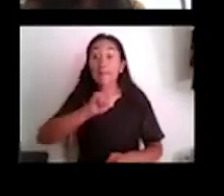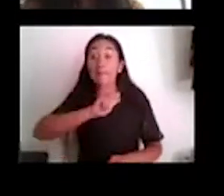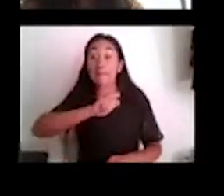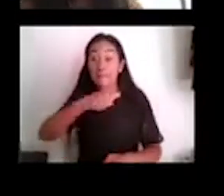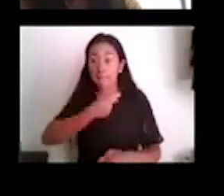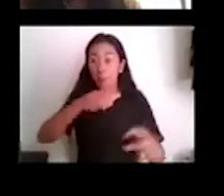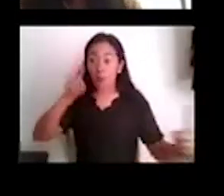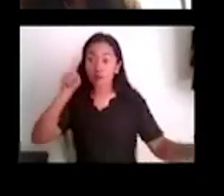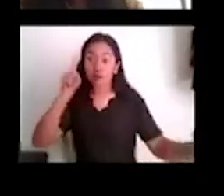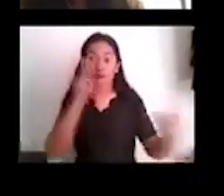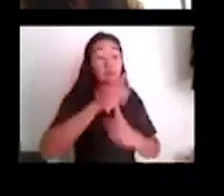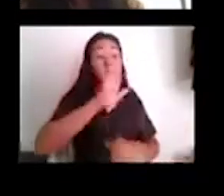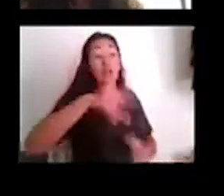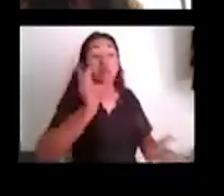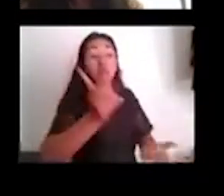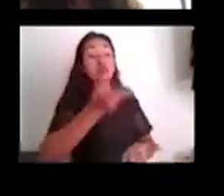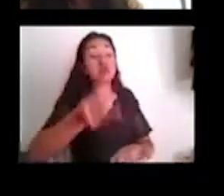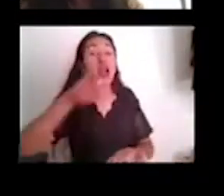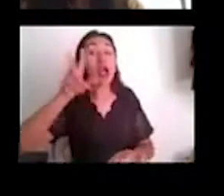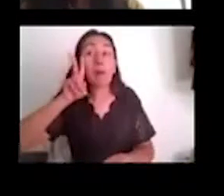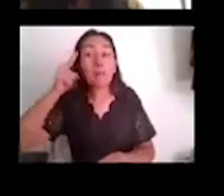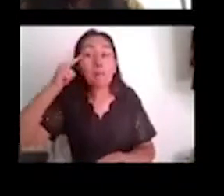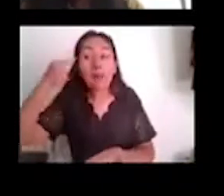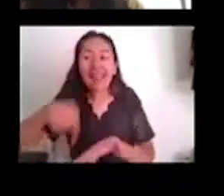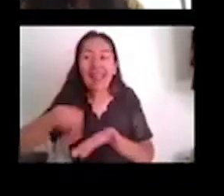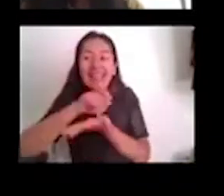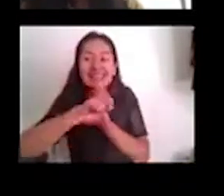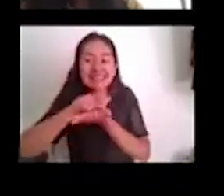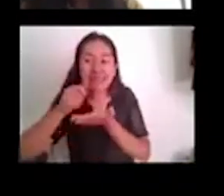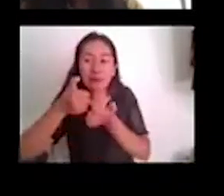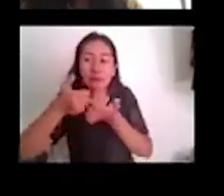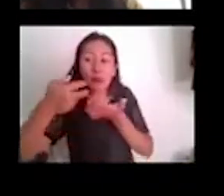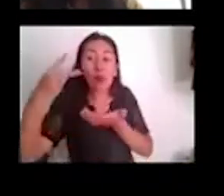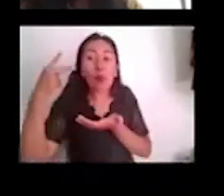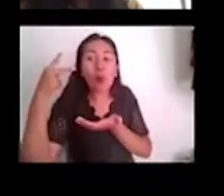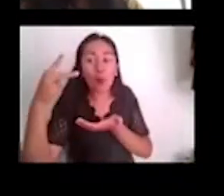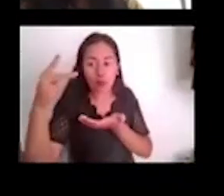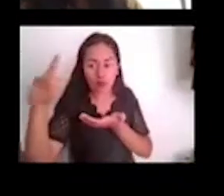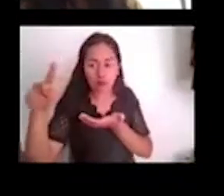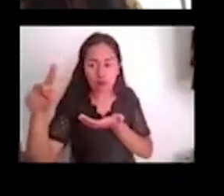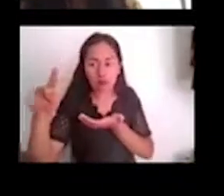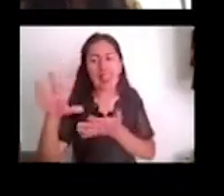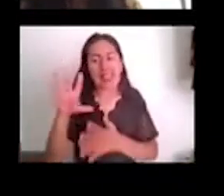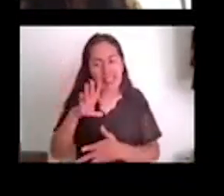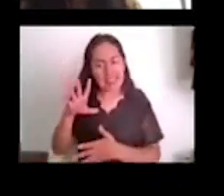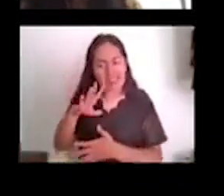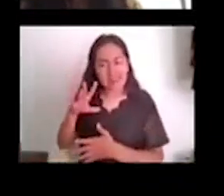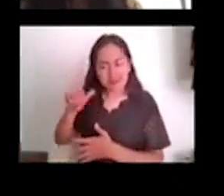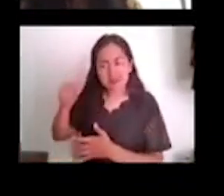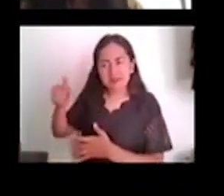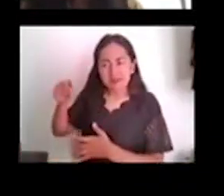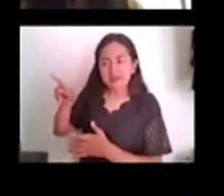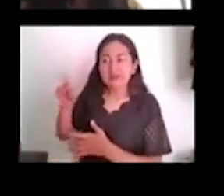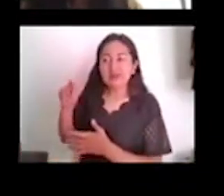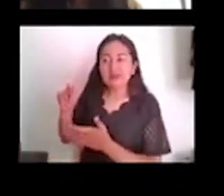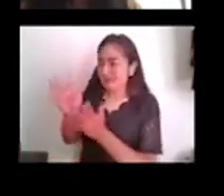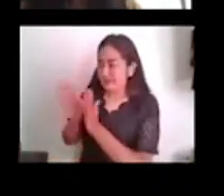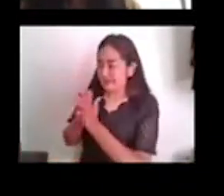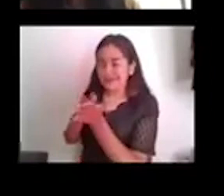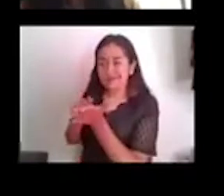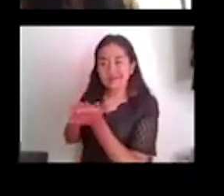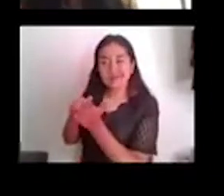colonial. También hay interrogatorios a los tlatelolcas, pero son menos. Por lo tanto, las